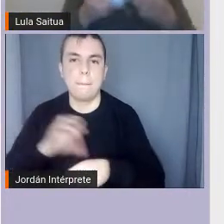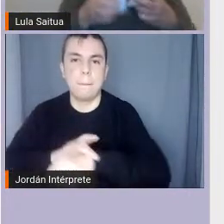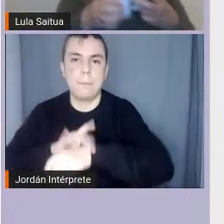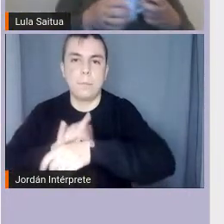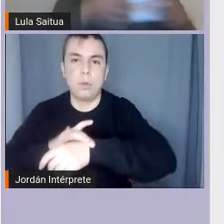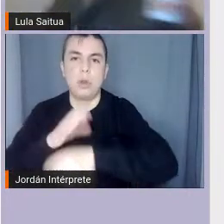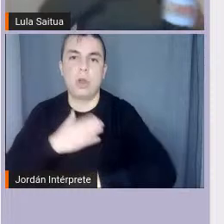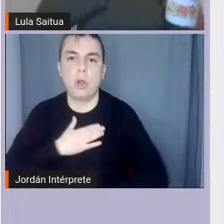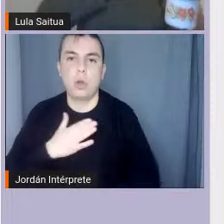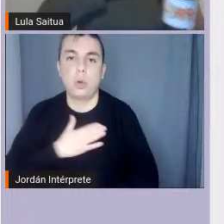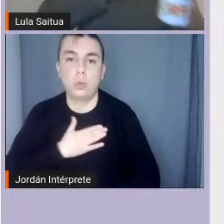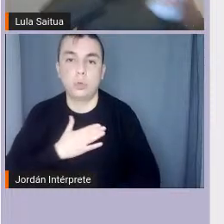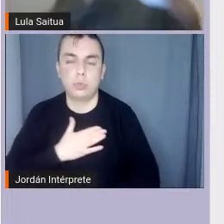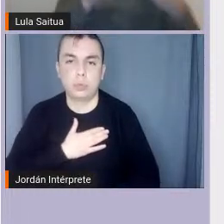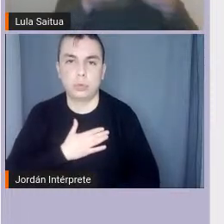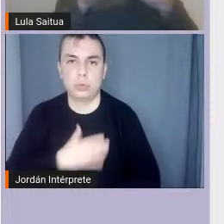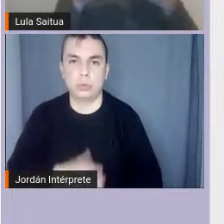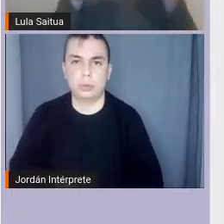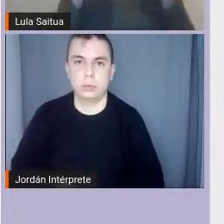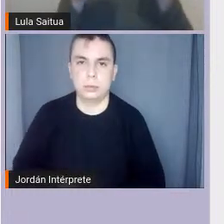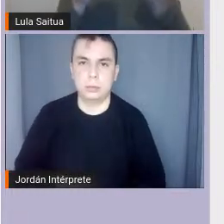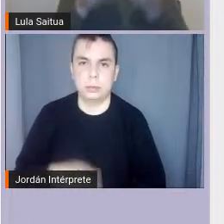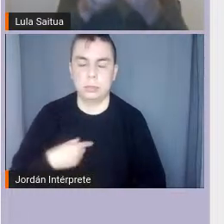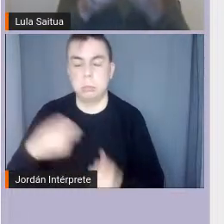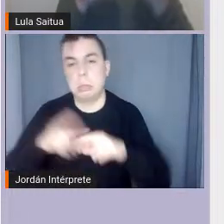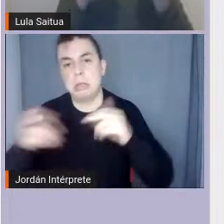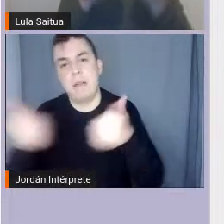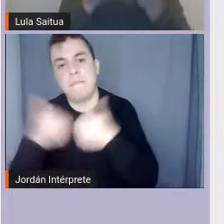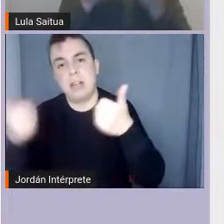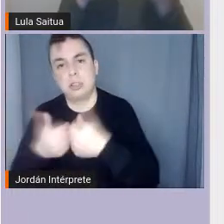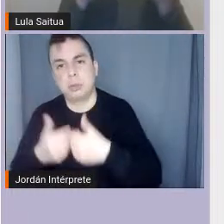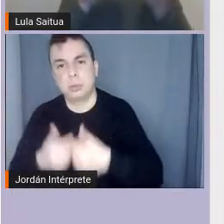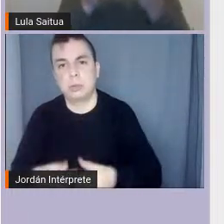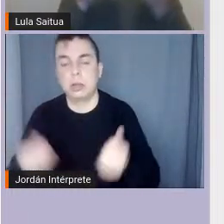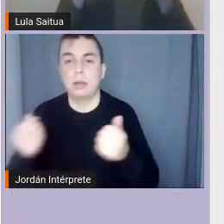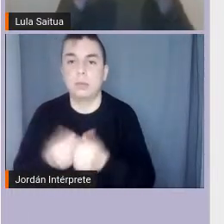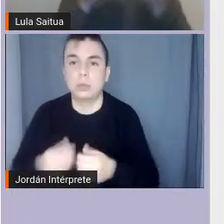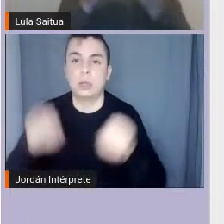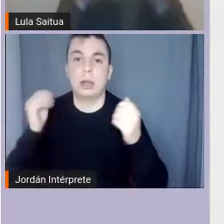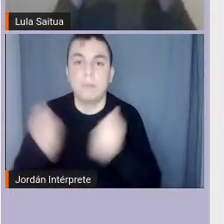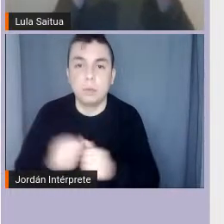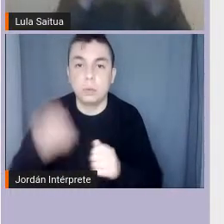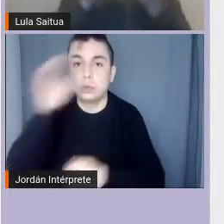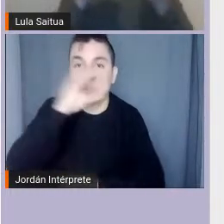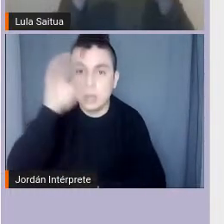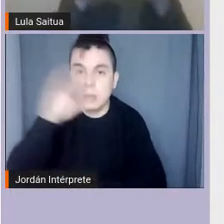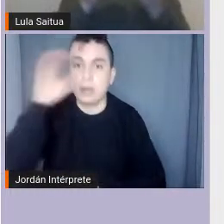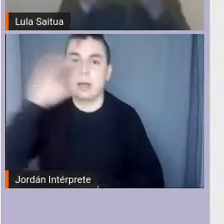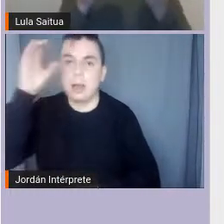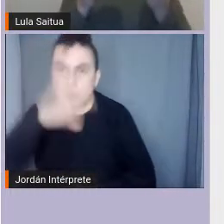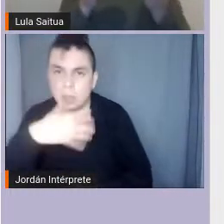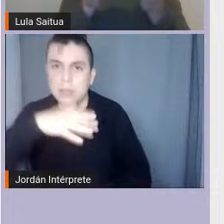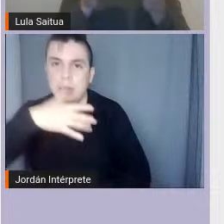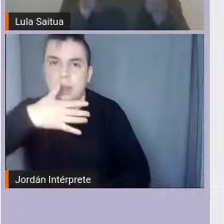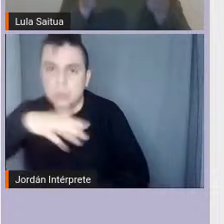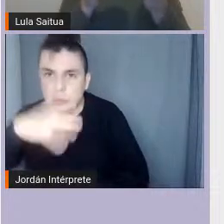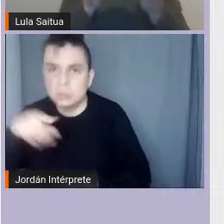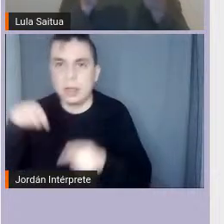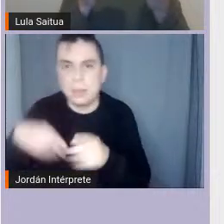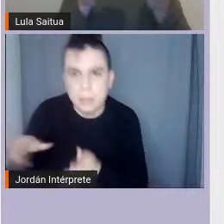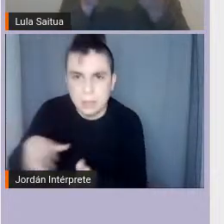El corazón. Podía hacerlo aquí, pero lo voy a hacer yo con mis vasitos. Busca, busca, busca, agüita